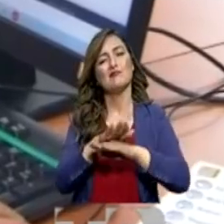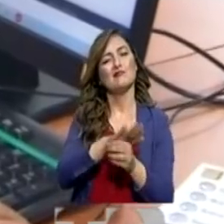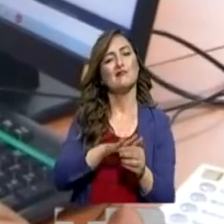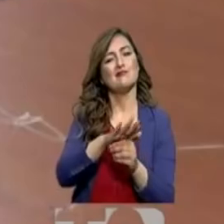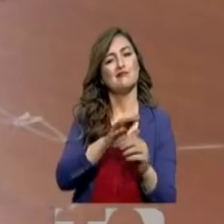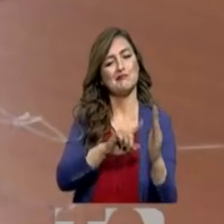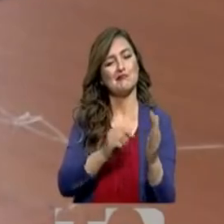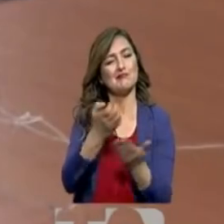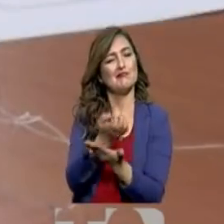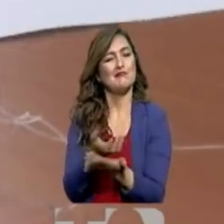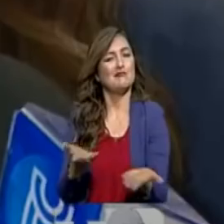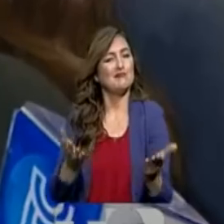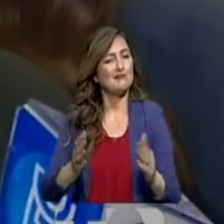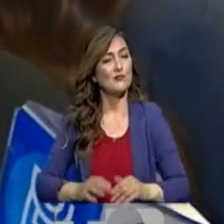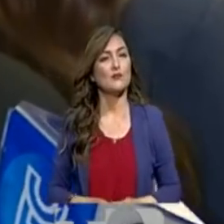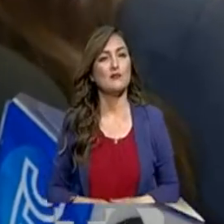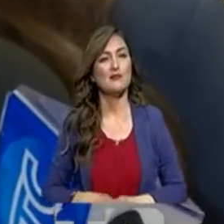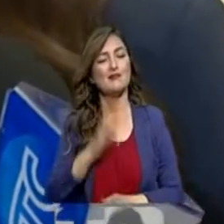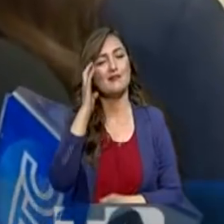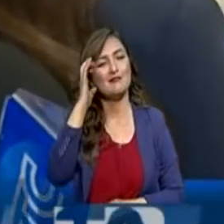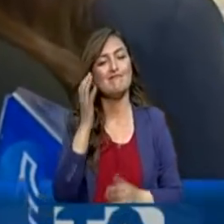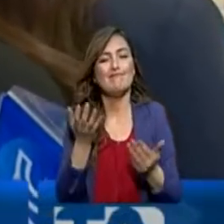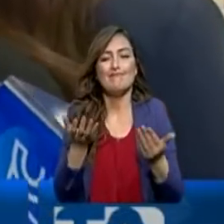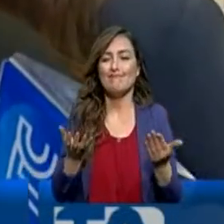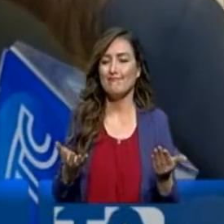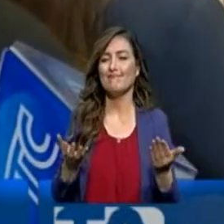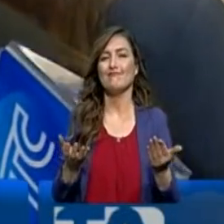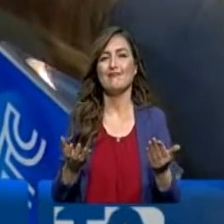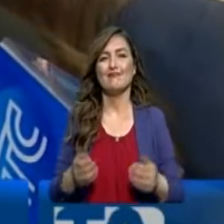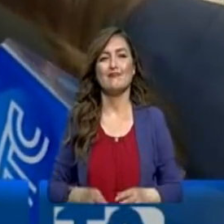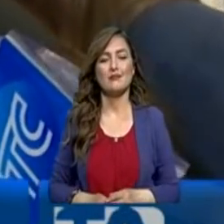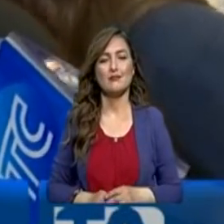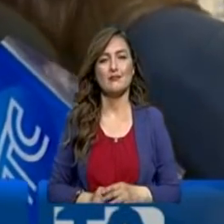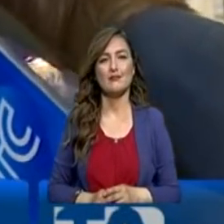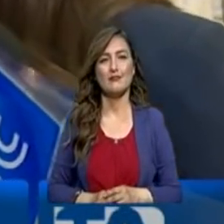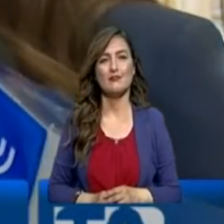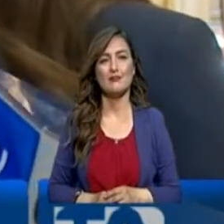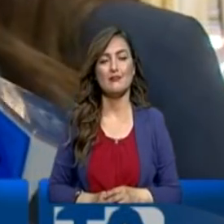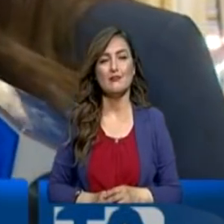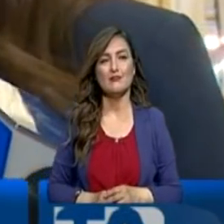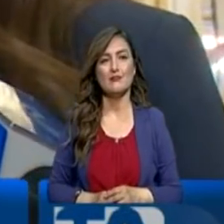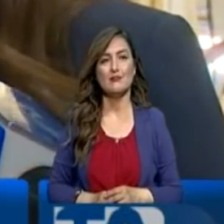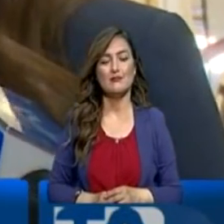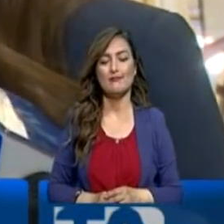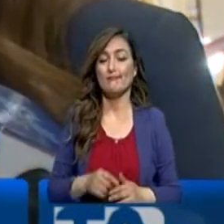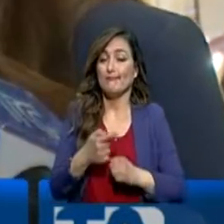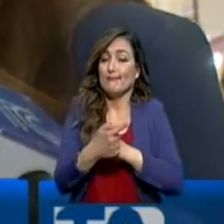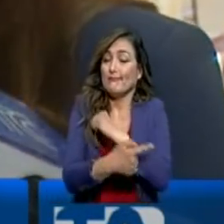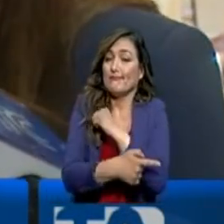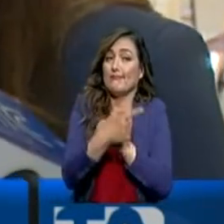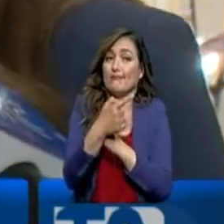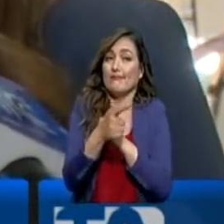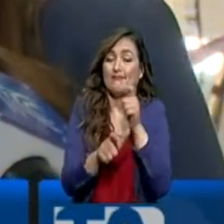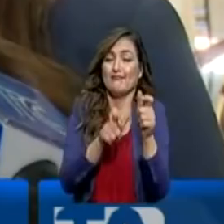ámbito tributario y económico. Nos preocupa, sí, que se esté, por lo que sabemos hasta ahora, castigando a la